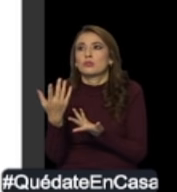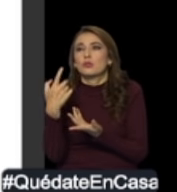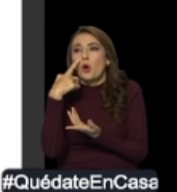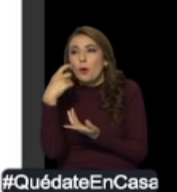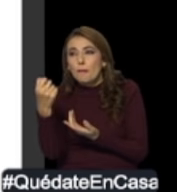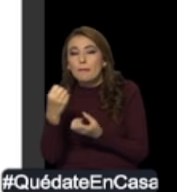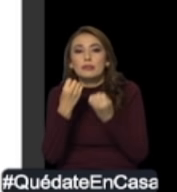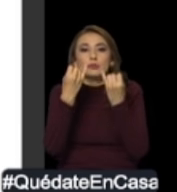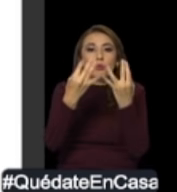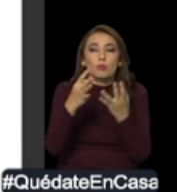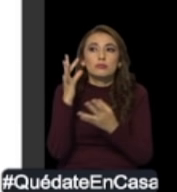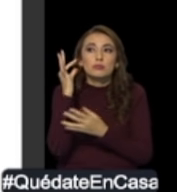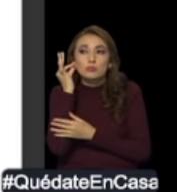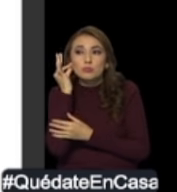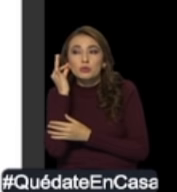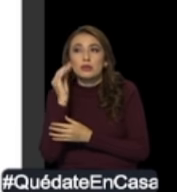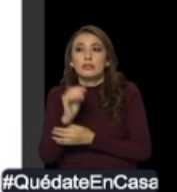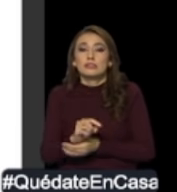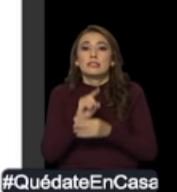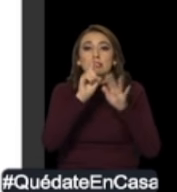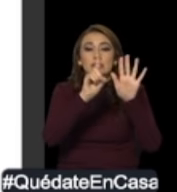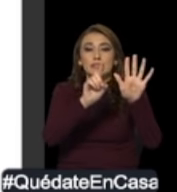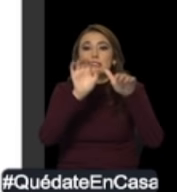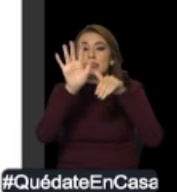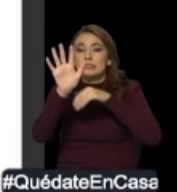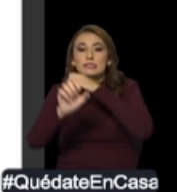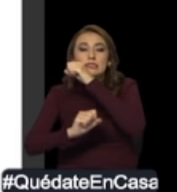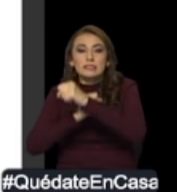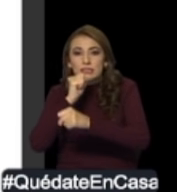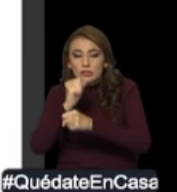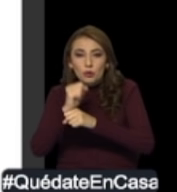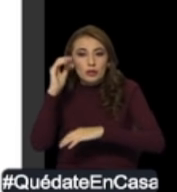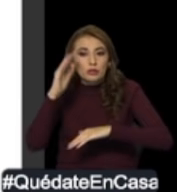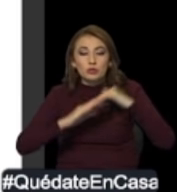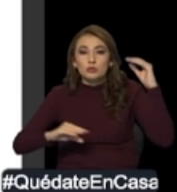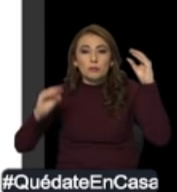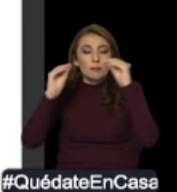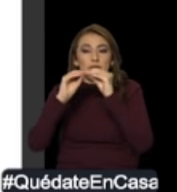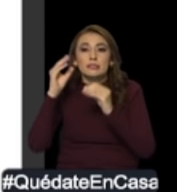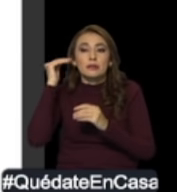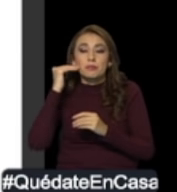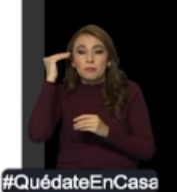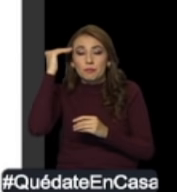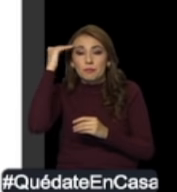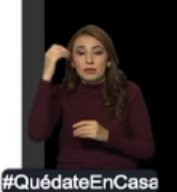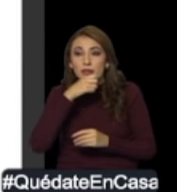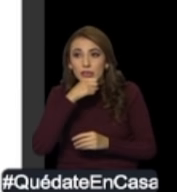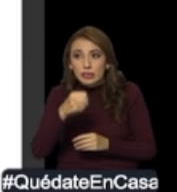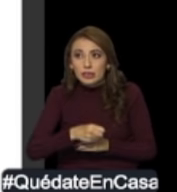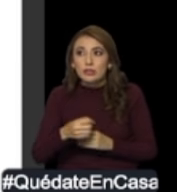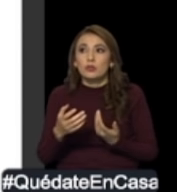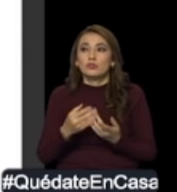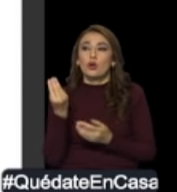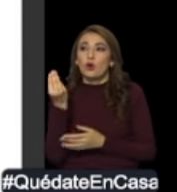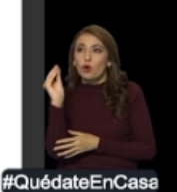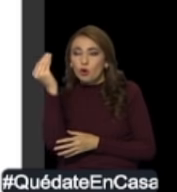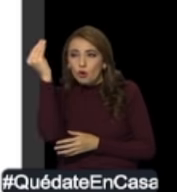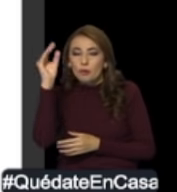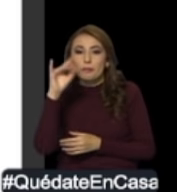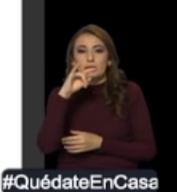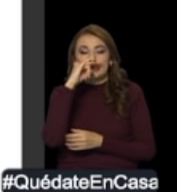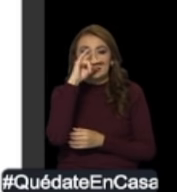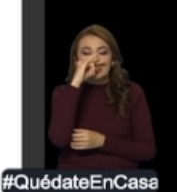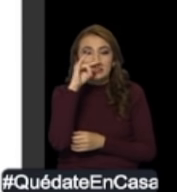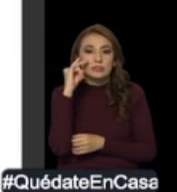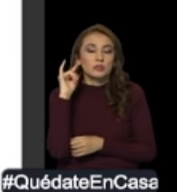el número de más de 65 años que han sido confirmados, femenino y masculino para